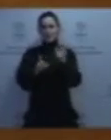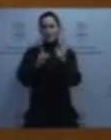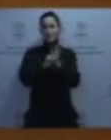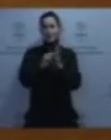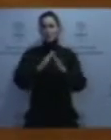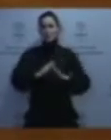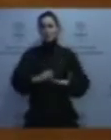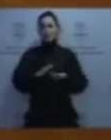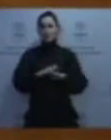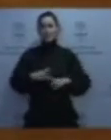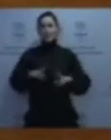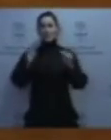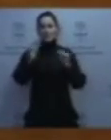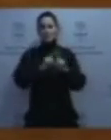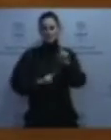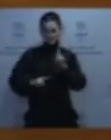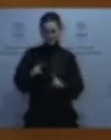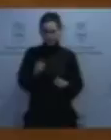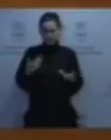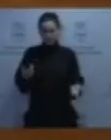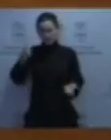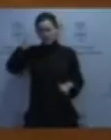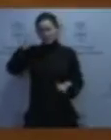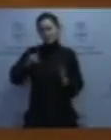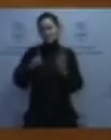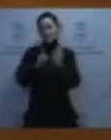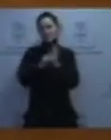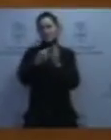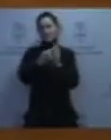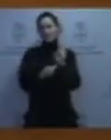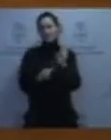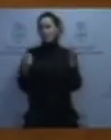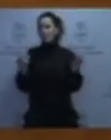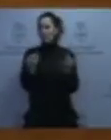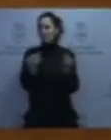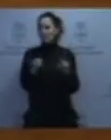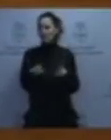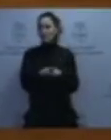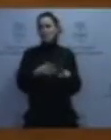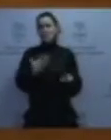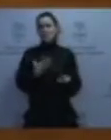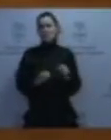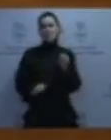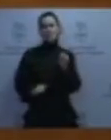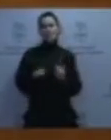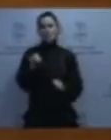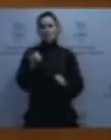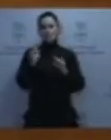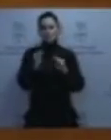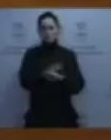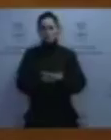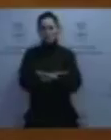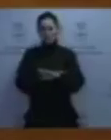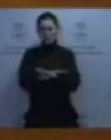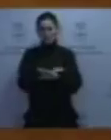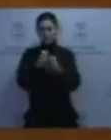bastar para eliminar este problema. Como bien saben, un decreto y es lo que pudo aprobar el Gobierno por las cuentas sin falta de